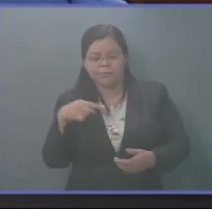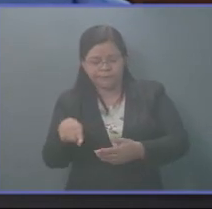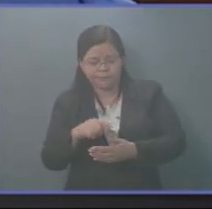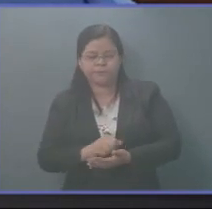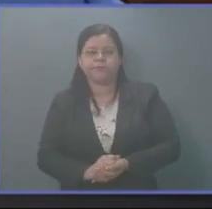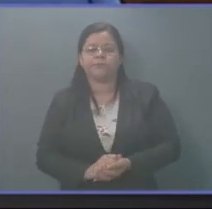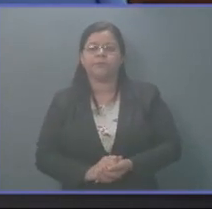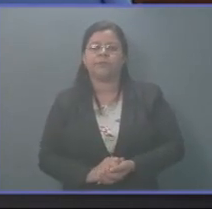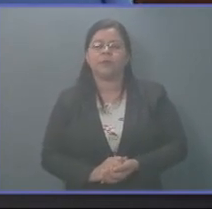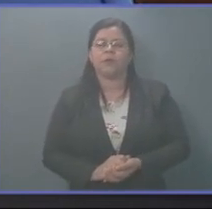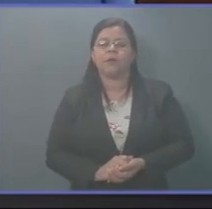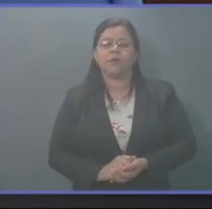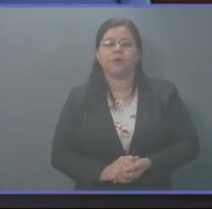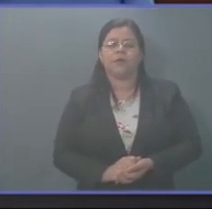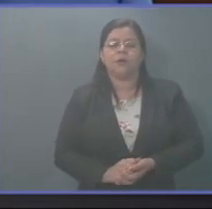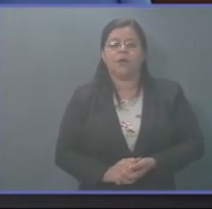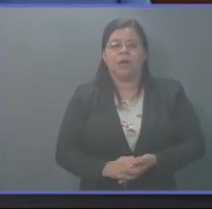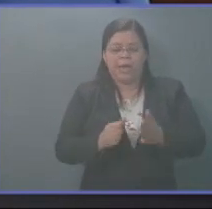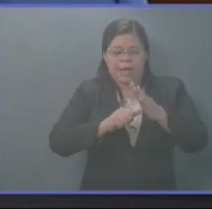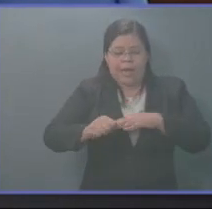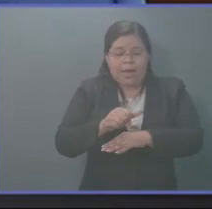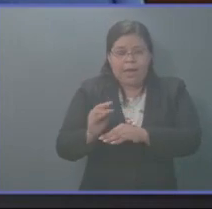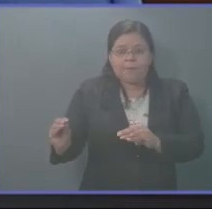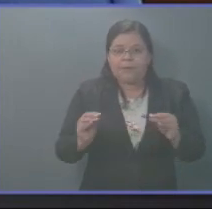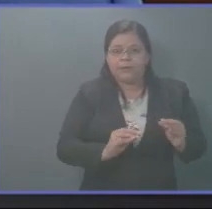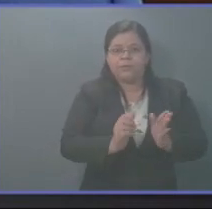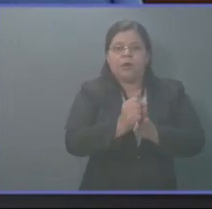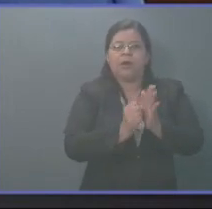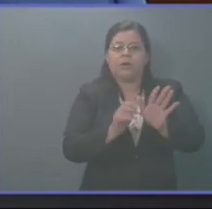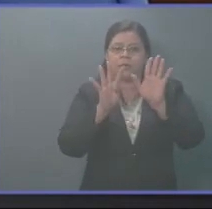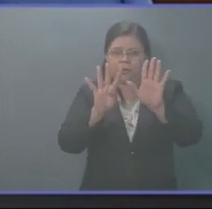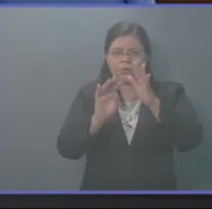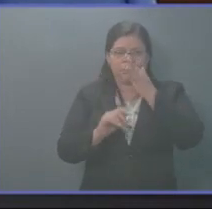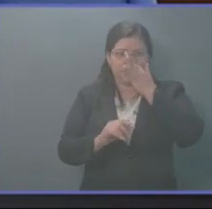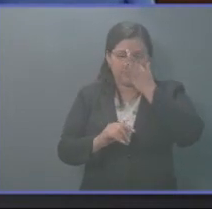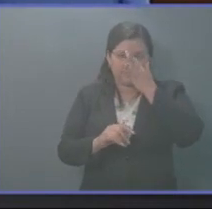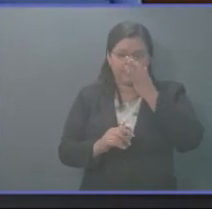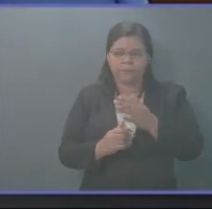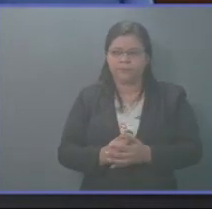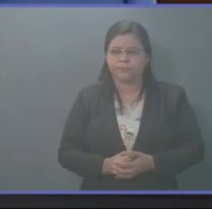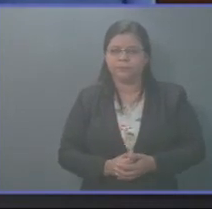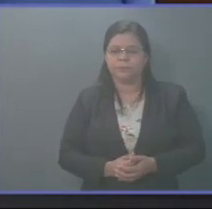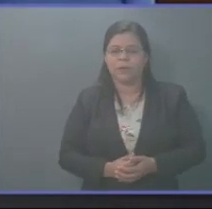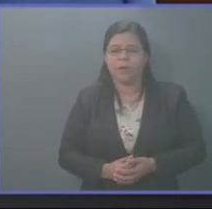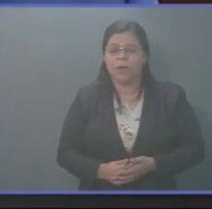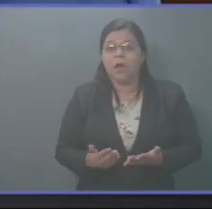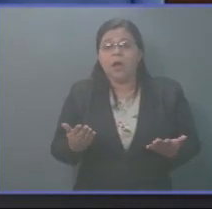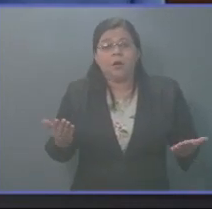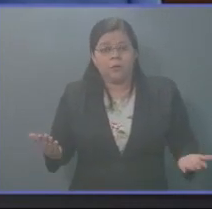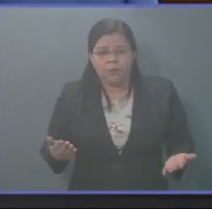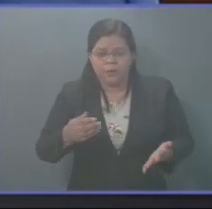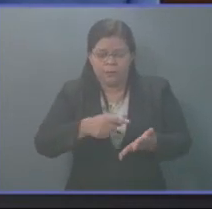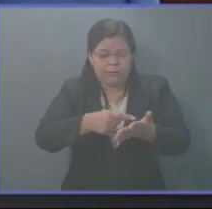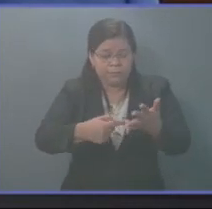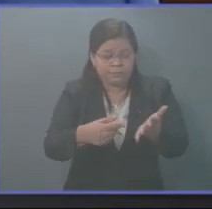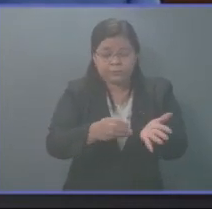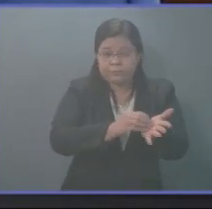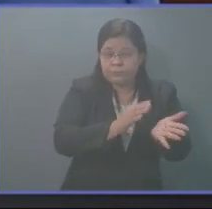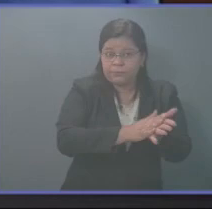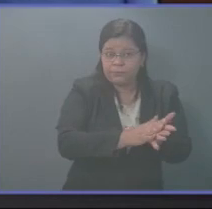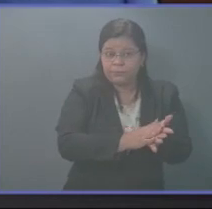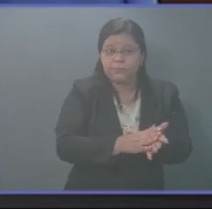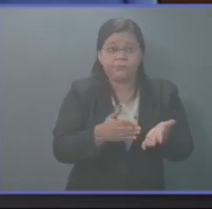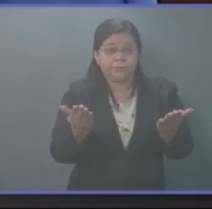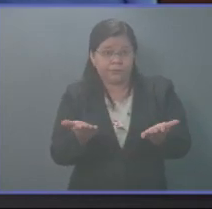tributos. Administración tributaria municipal, artículo 9. Cuando en las normas de la presente ley se